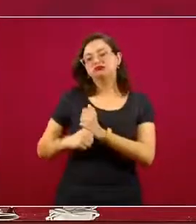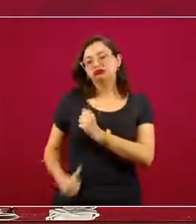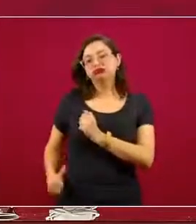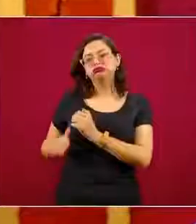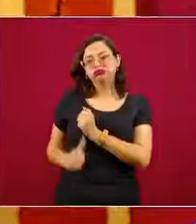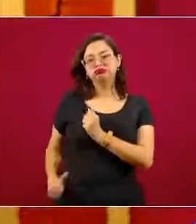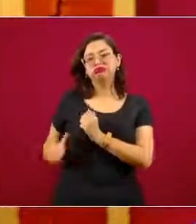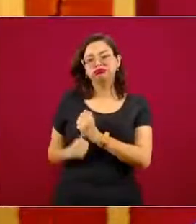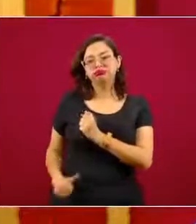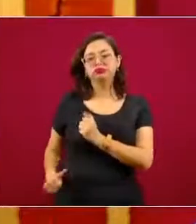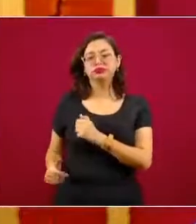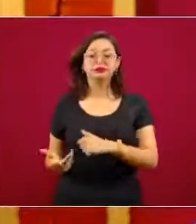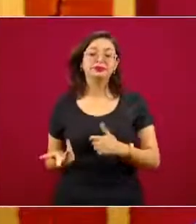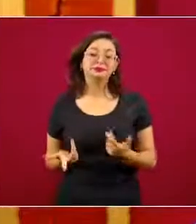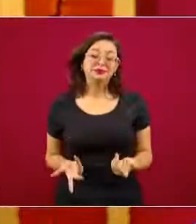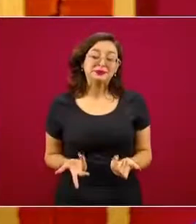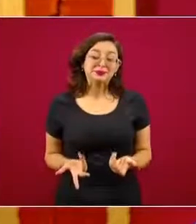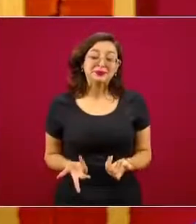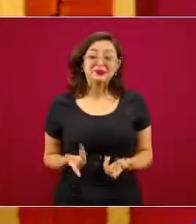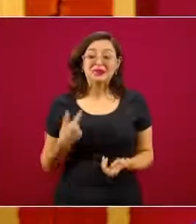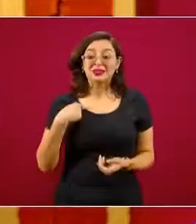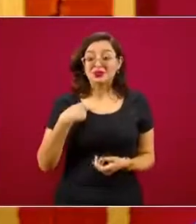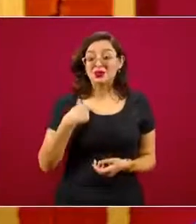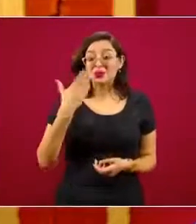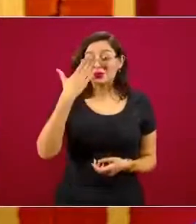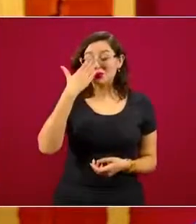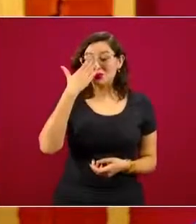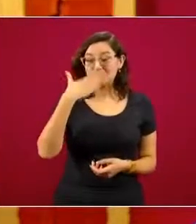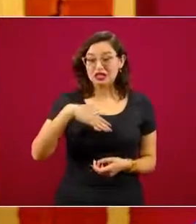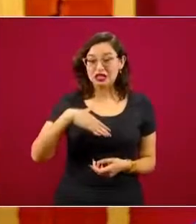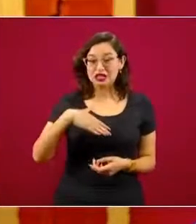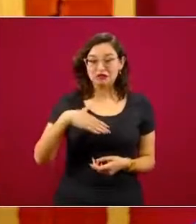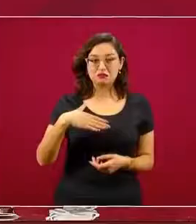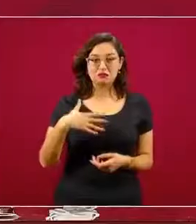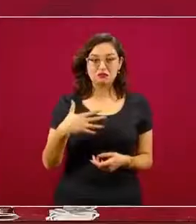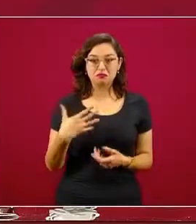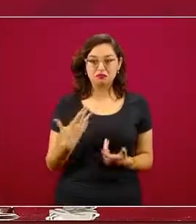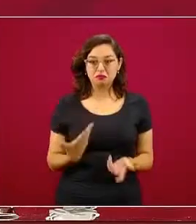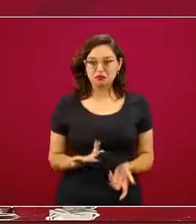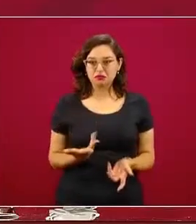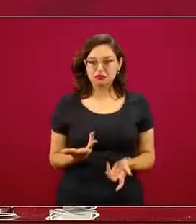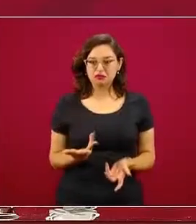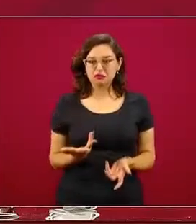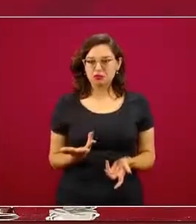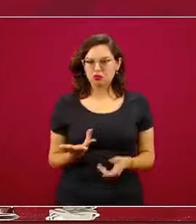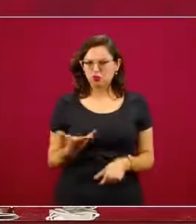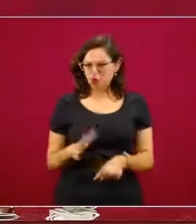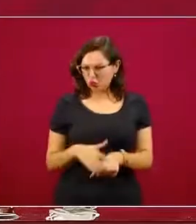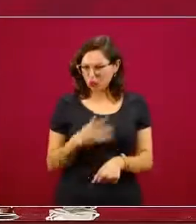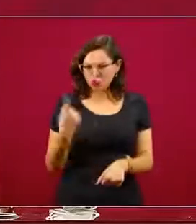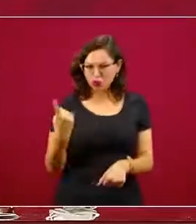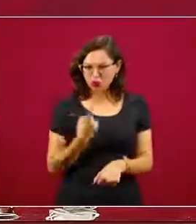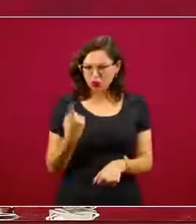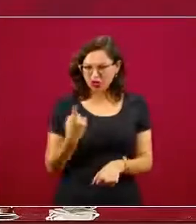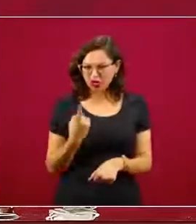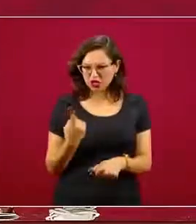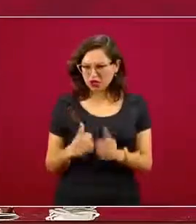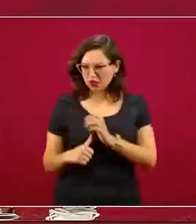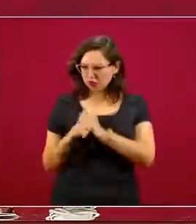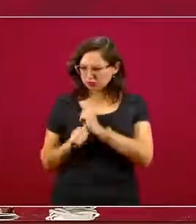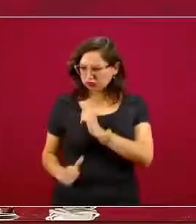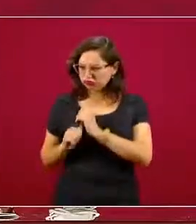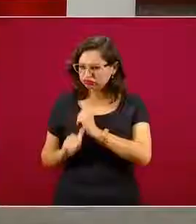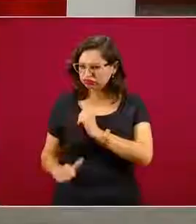diarrea. Y hasta donde llega mi conocimiento en este momento no se ha dado una explicación consistente de si la